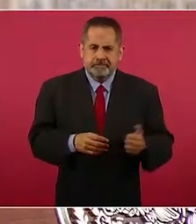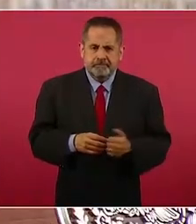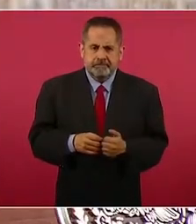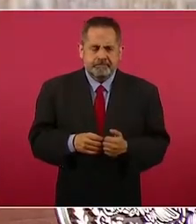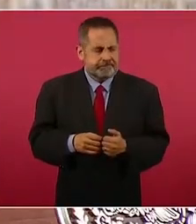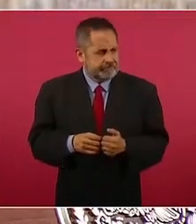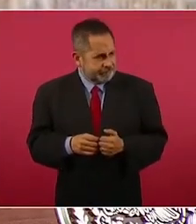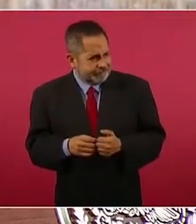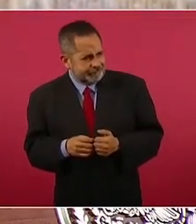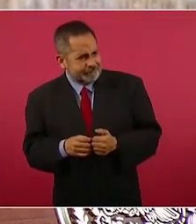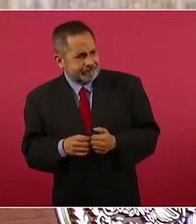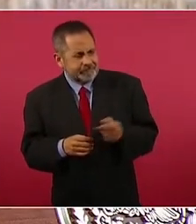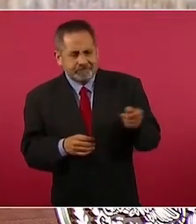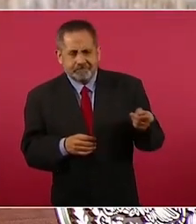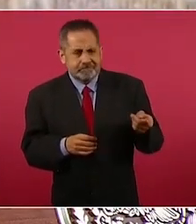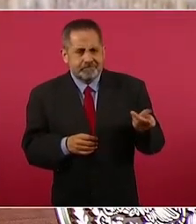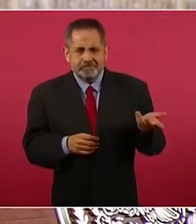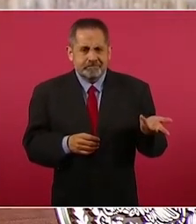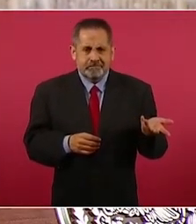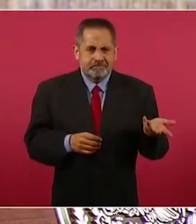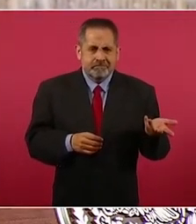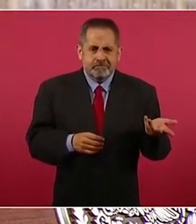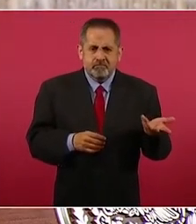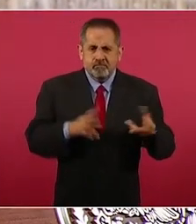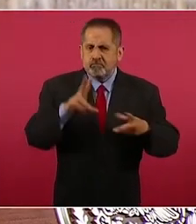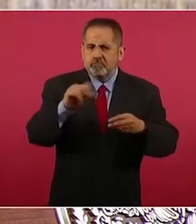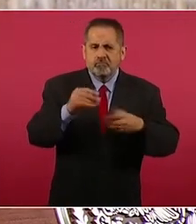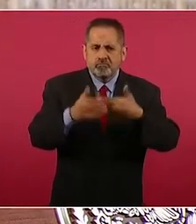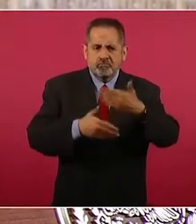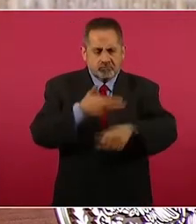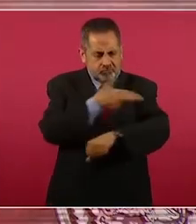no fue un proceso,